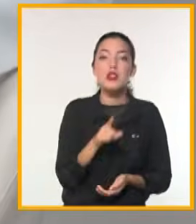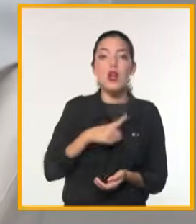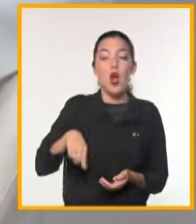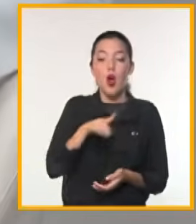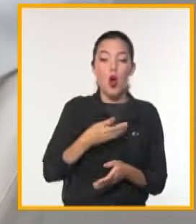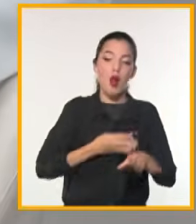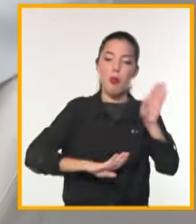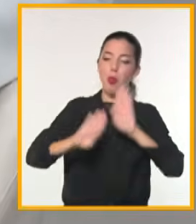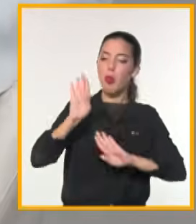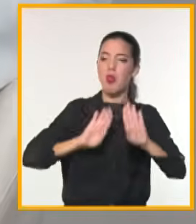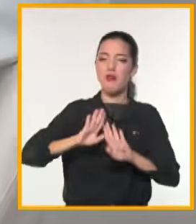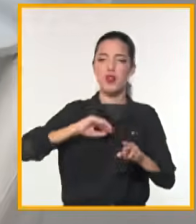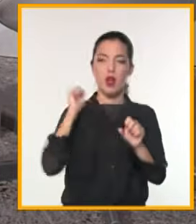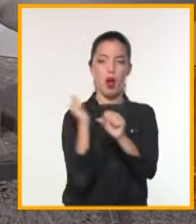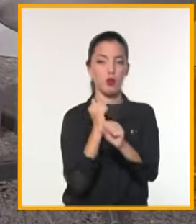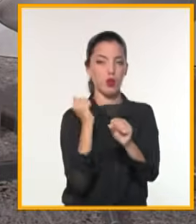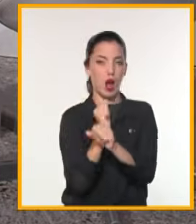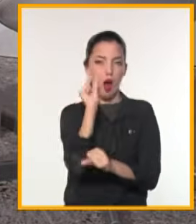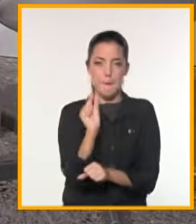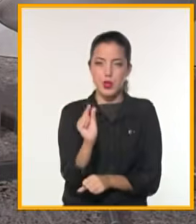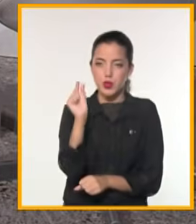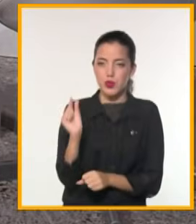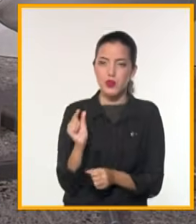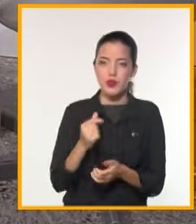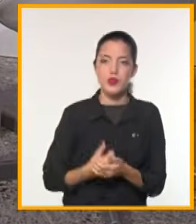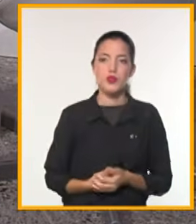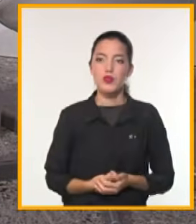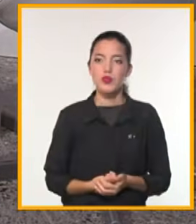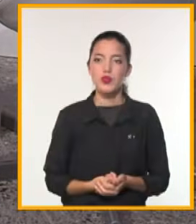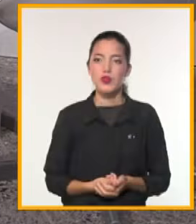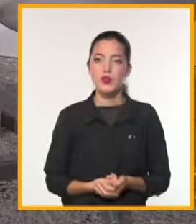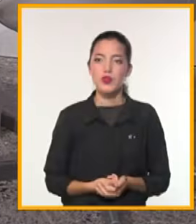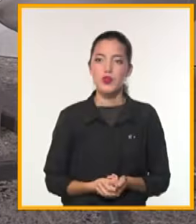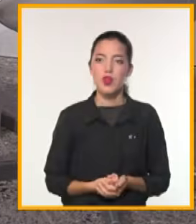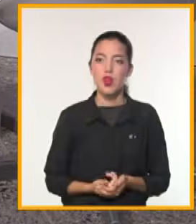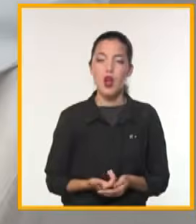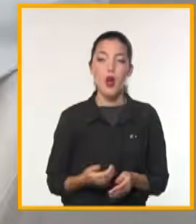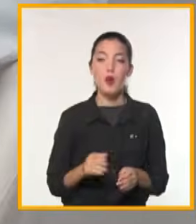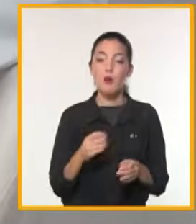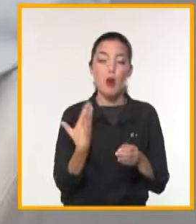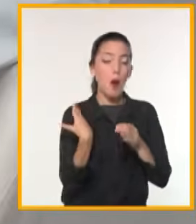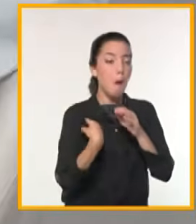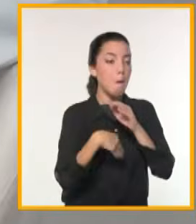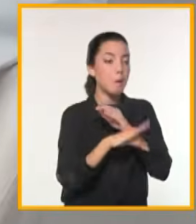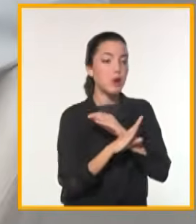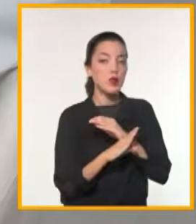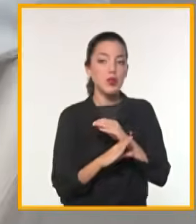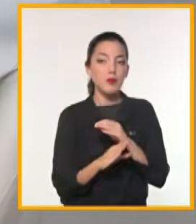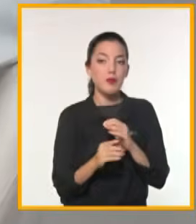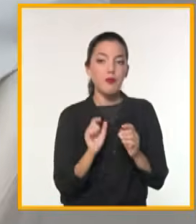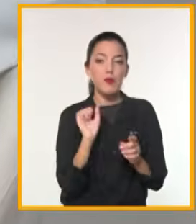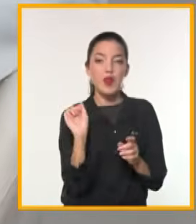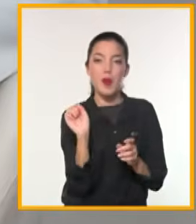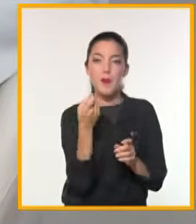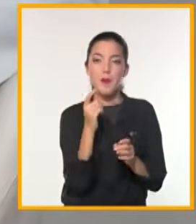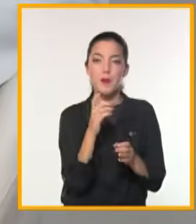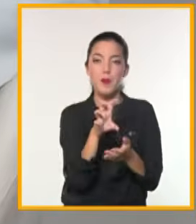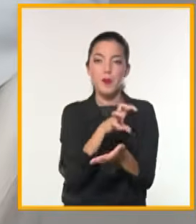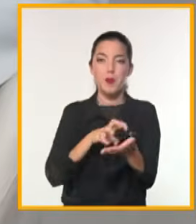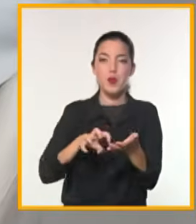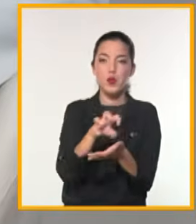formar el sindicato, pues en cuanto salga de aquí presa o suelta, en el primer local del Partido